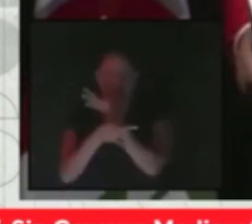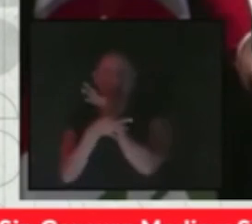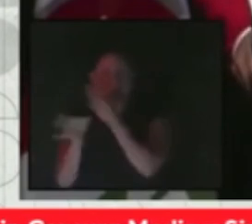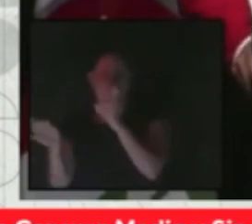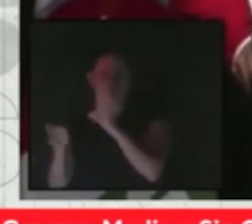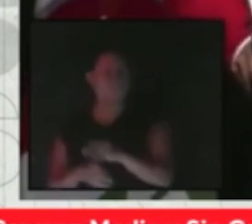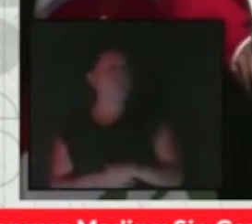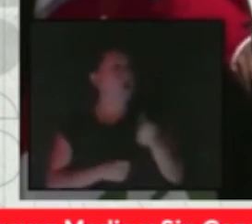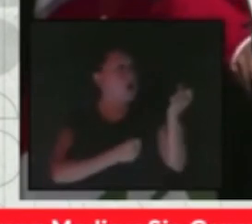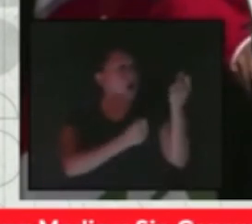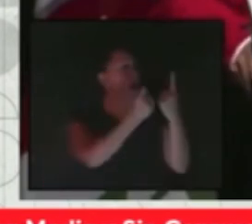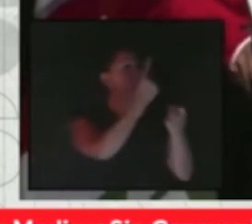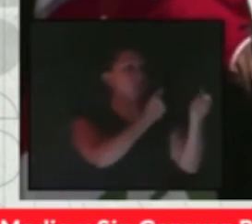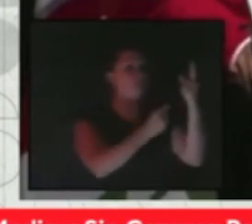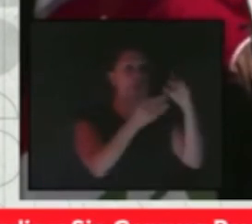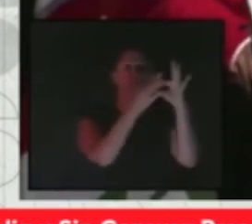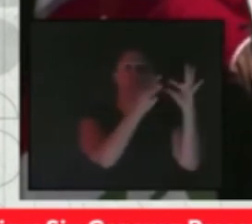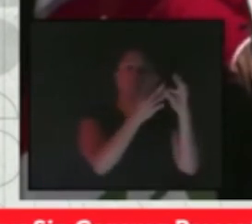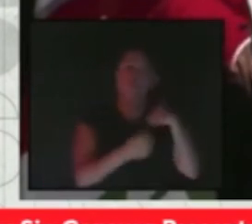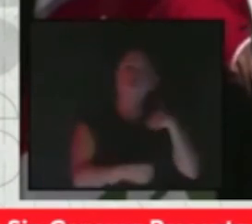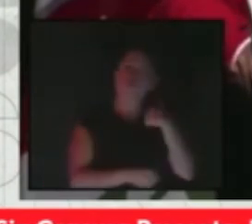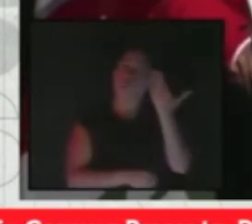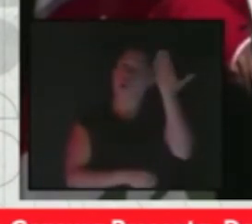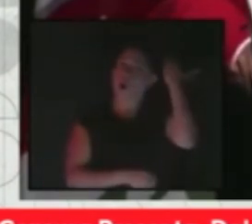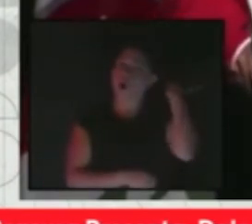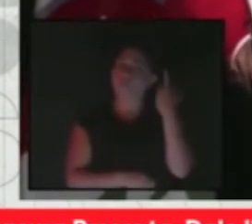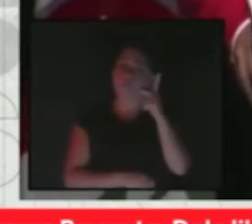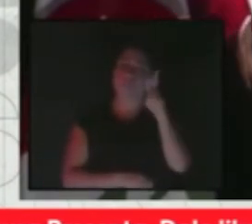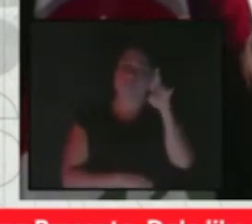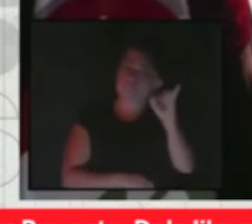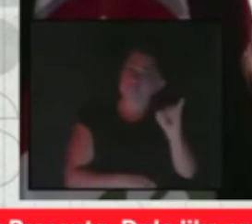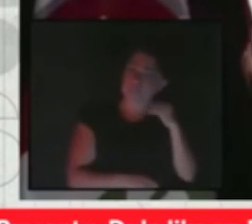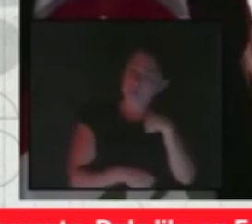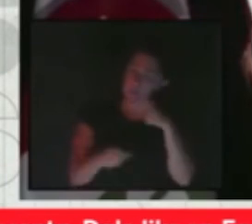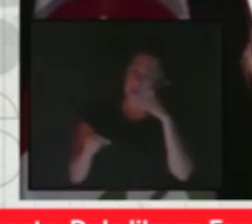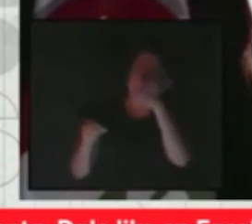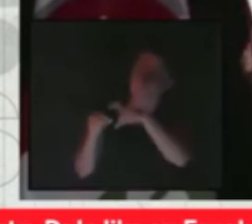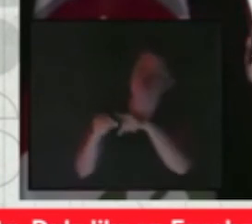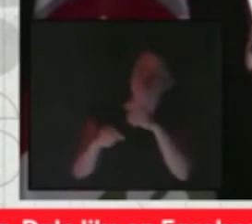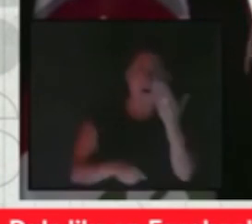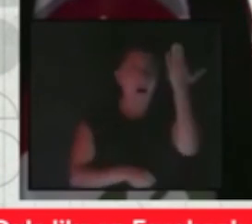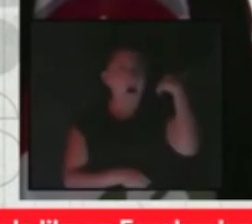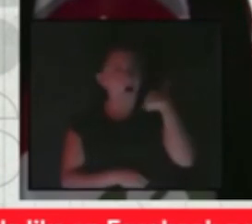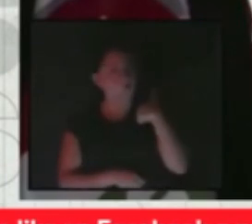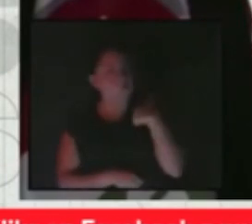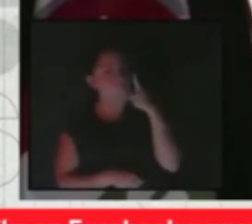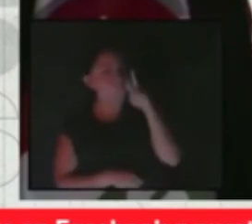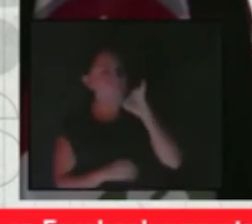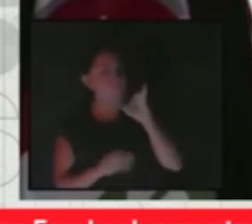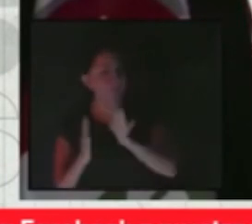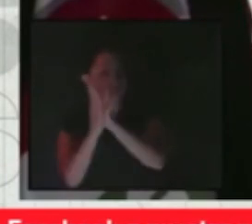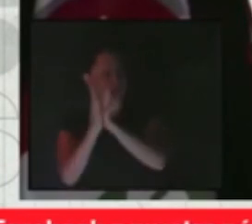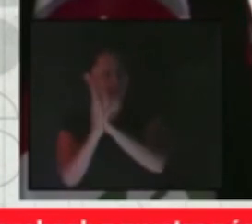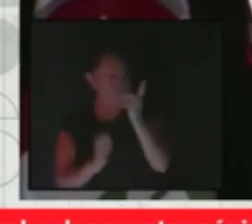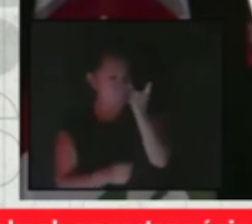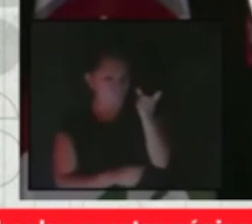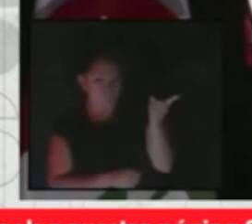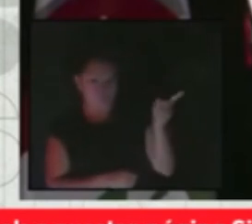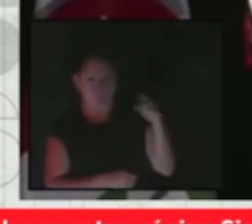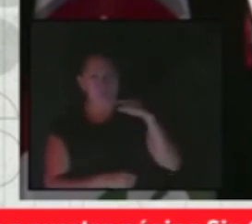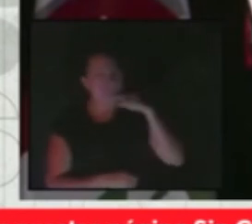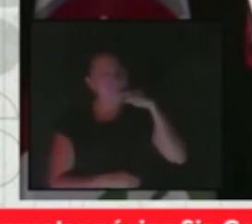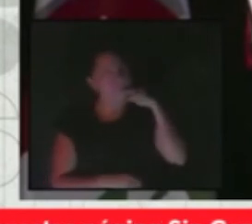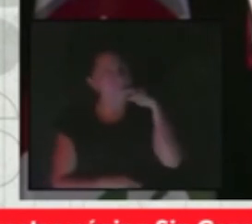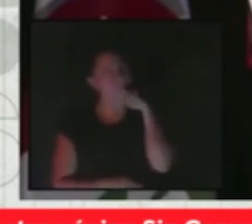dicen que participaban en el PRI, una bola de cínicos, de lacayos, de esquiroles, al servicio del gobierno